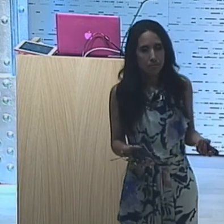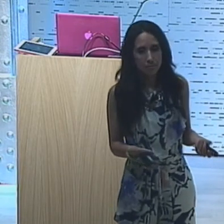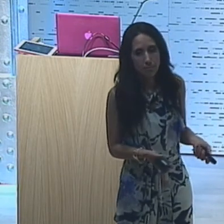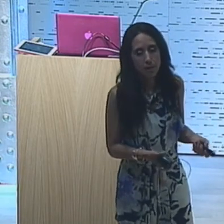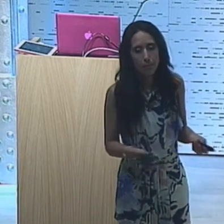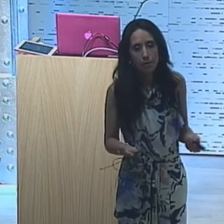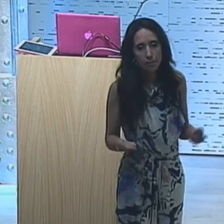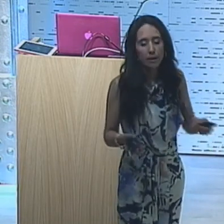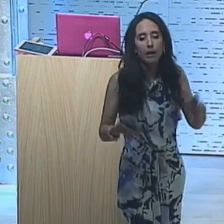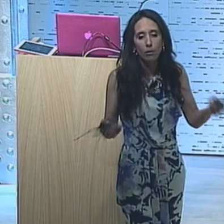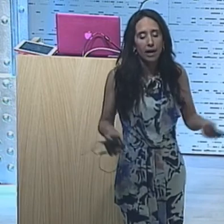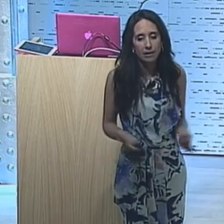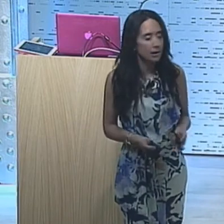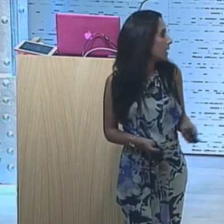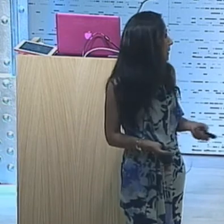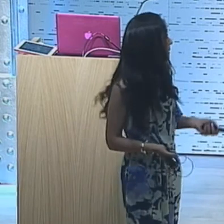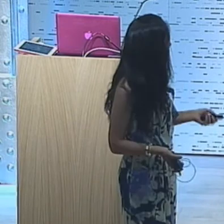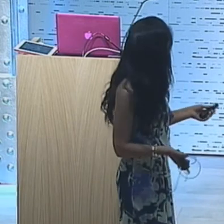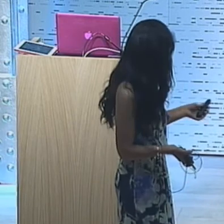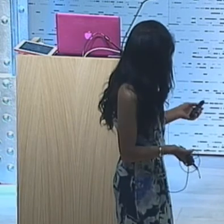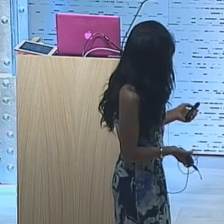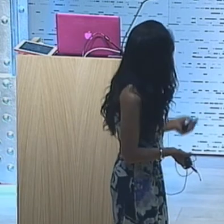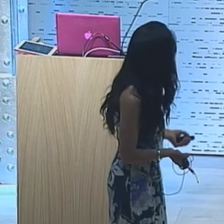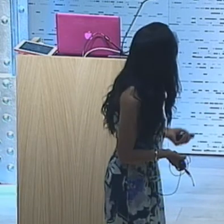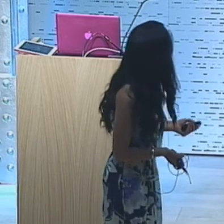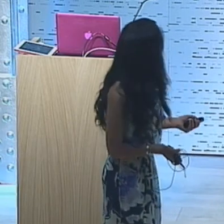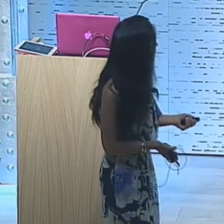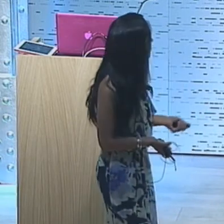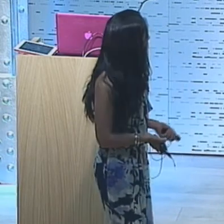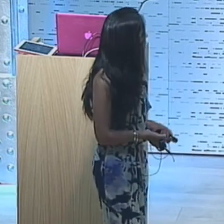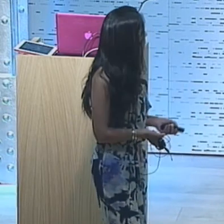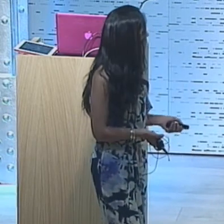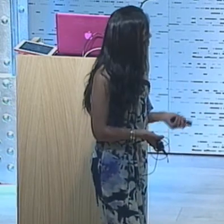desmotivado para poder y lograr así el aprendizaje o no lograrlo.